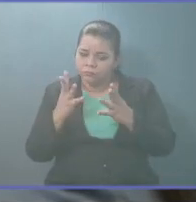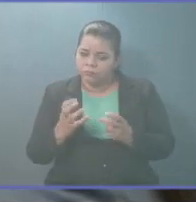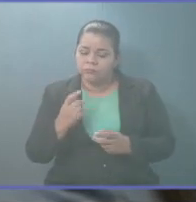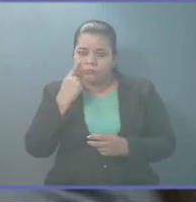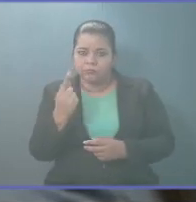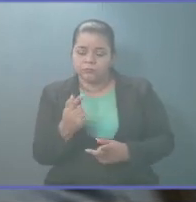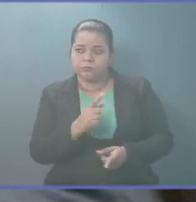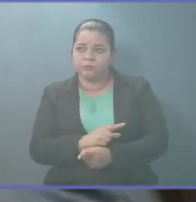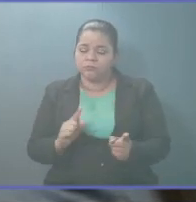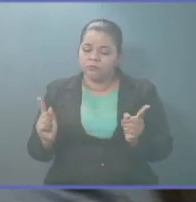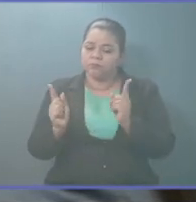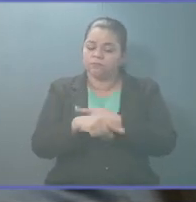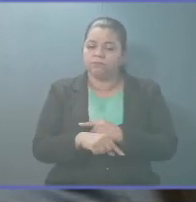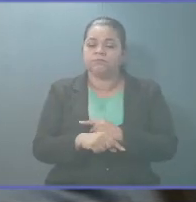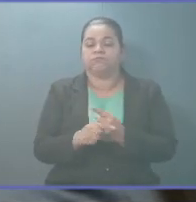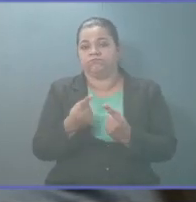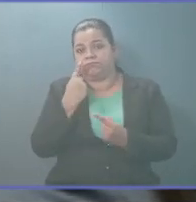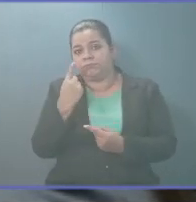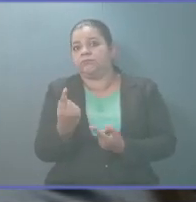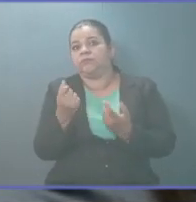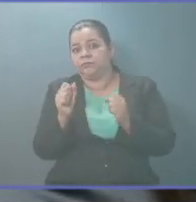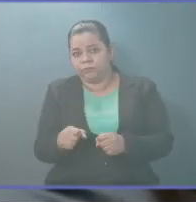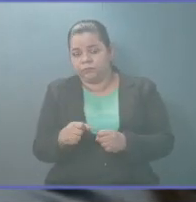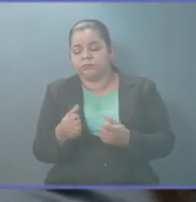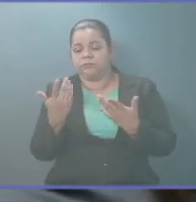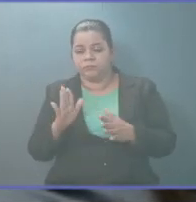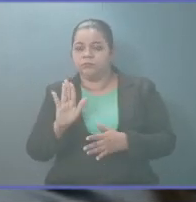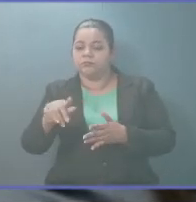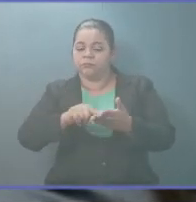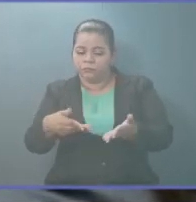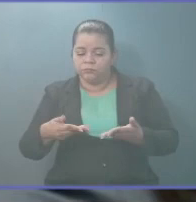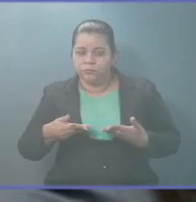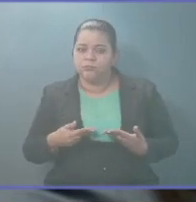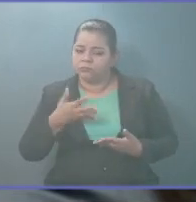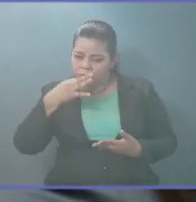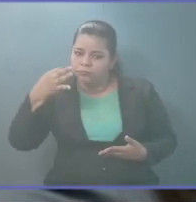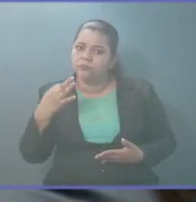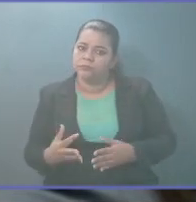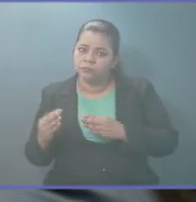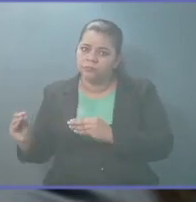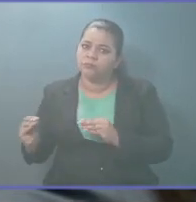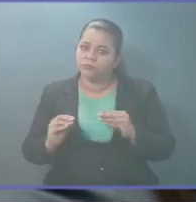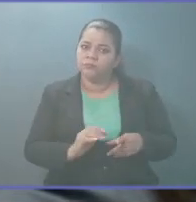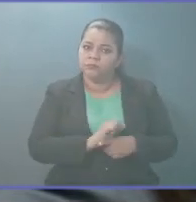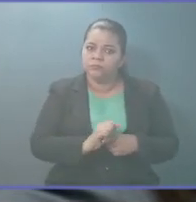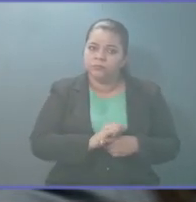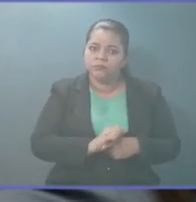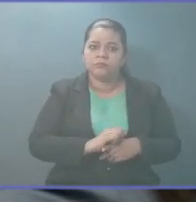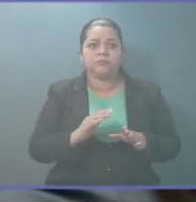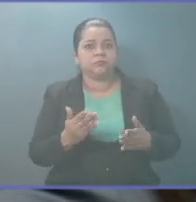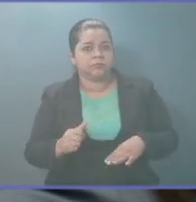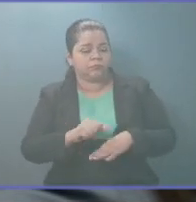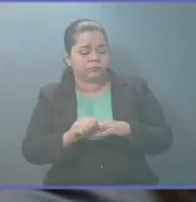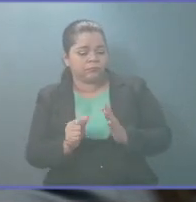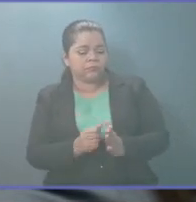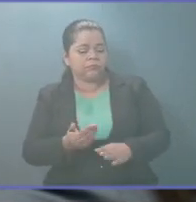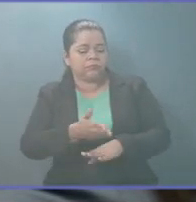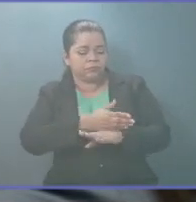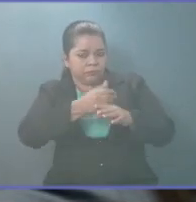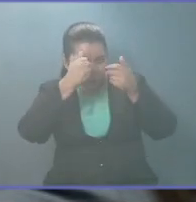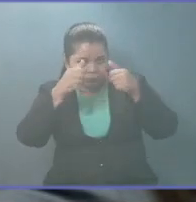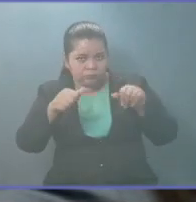un retroceso importante, significativo, si aceptáramos esta observación. Los que estén de acuerdo en no aceptar